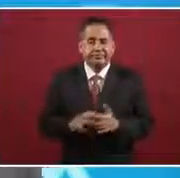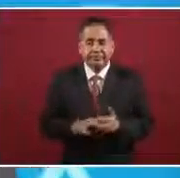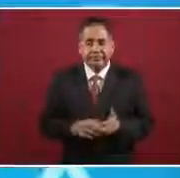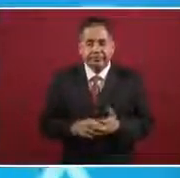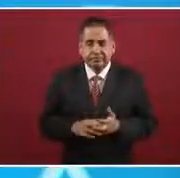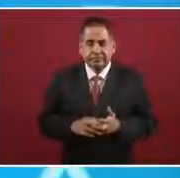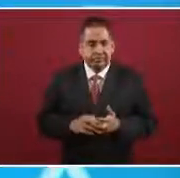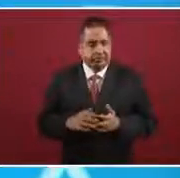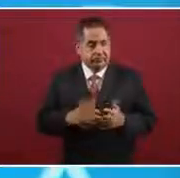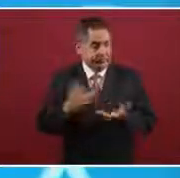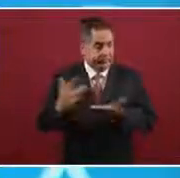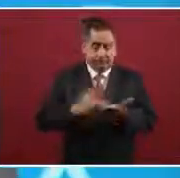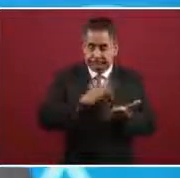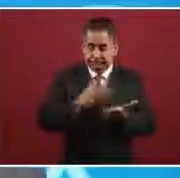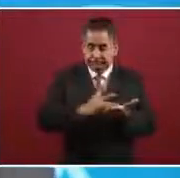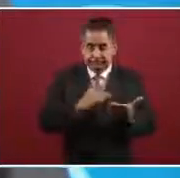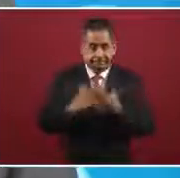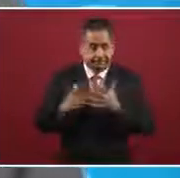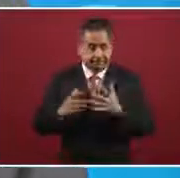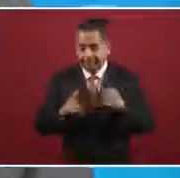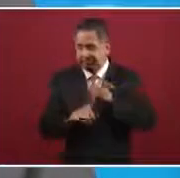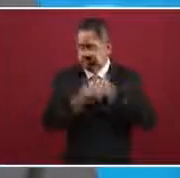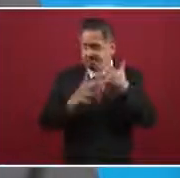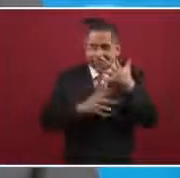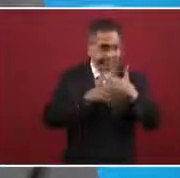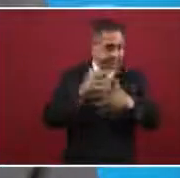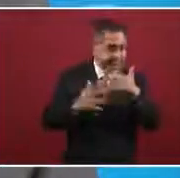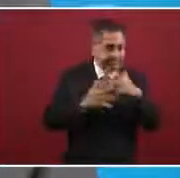había llevado al pueblo de México a la lucha armada,